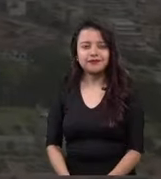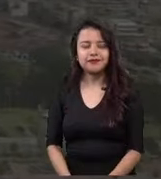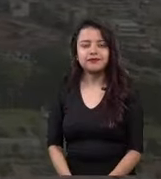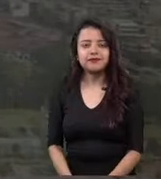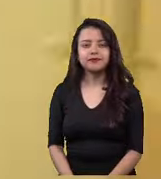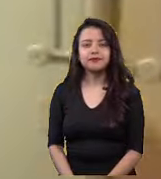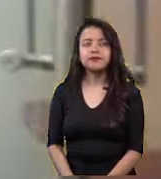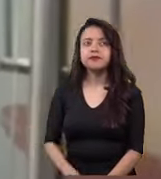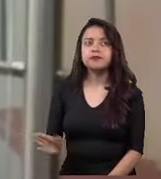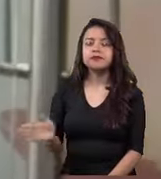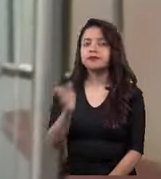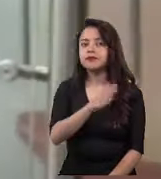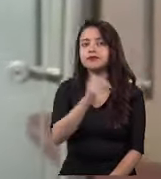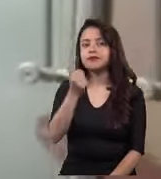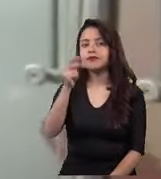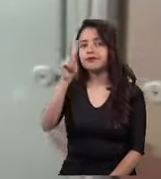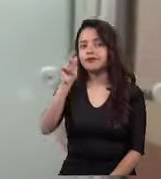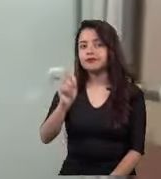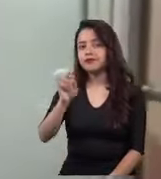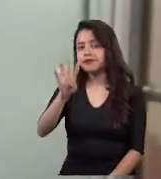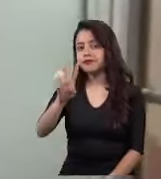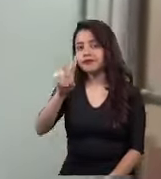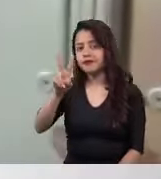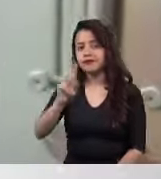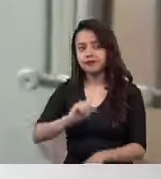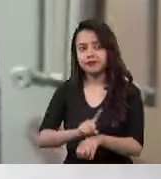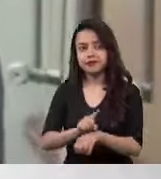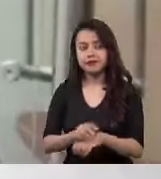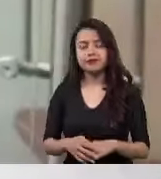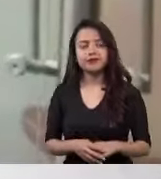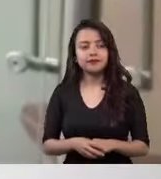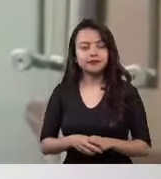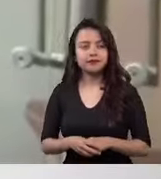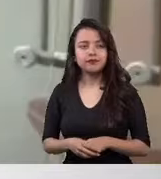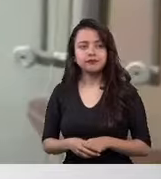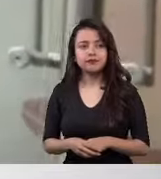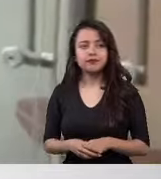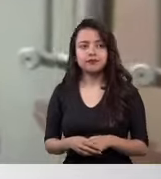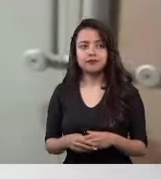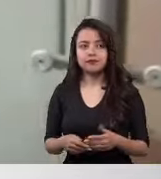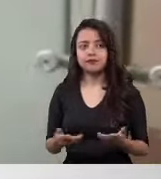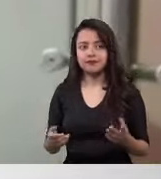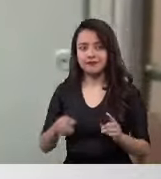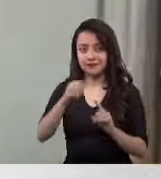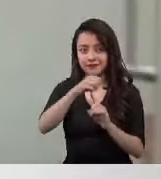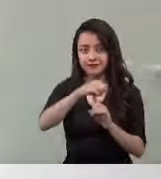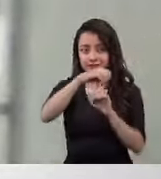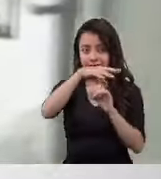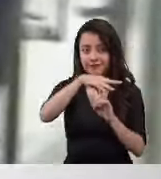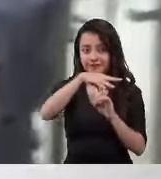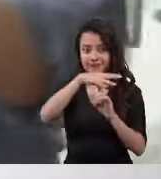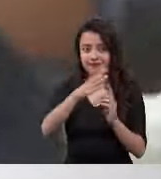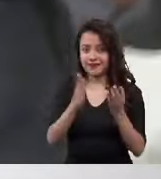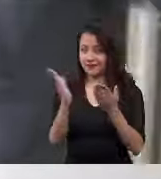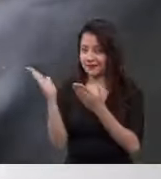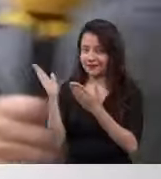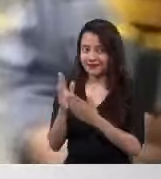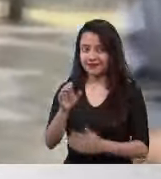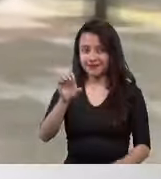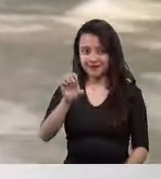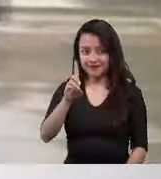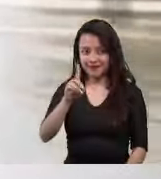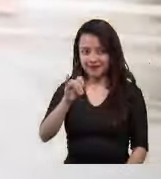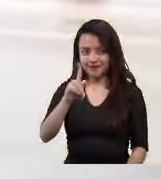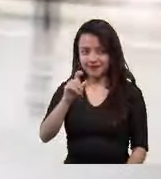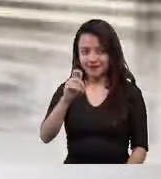12 del día, 49 minutos, como les decía. Bueno, estamos hoy patrocinados por el hombre del paraguas, don Edilberto, ¿verdad?